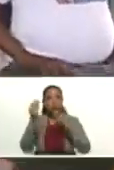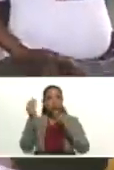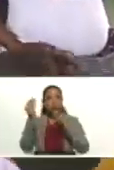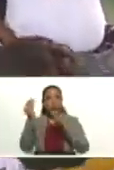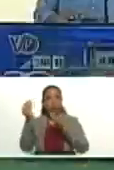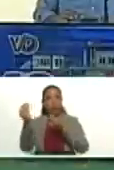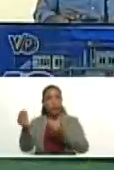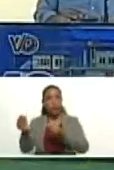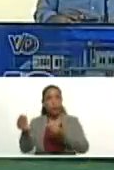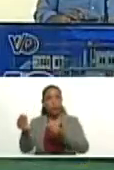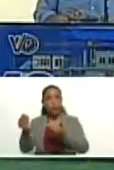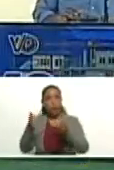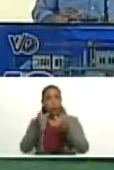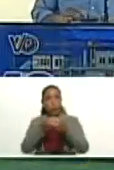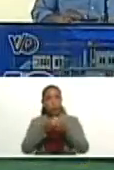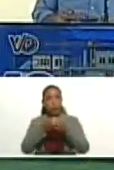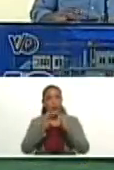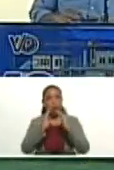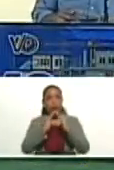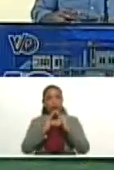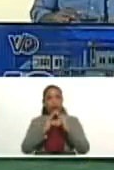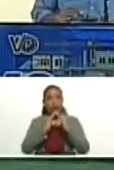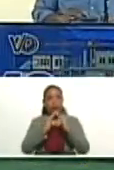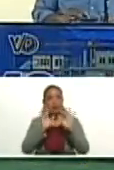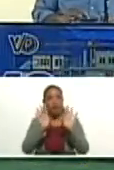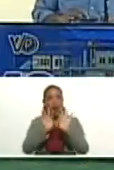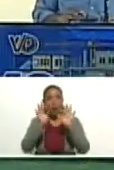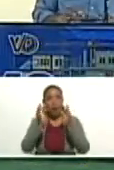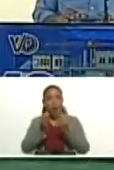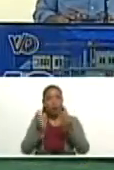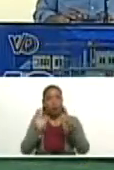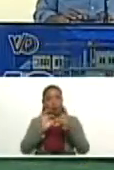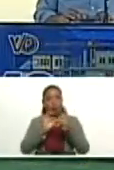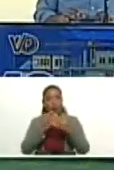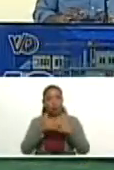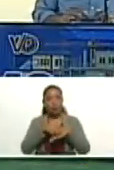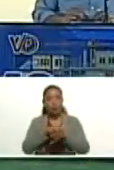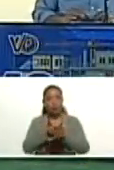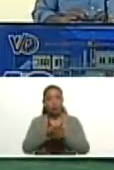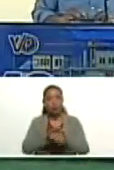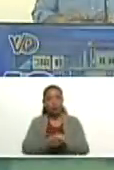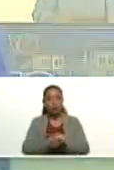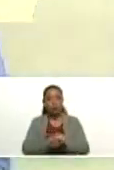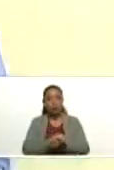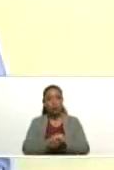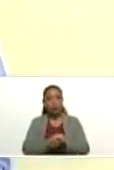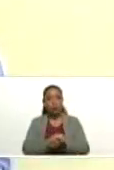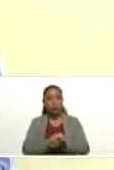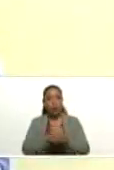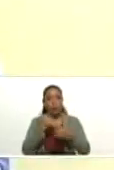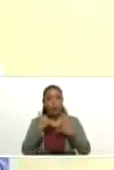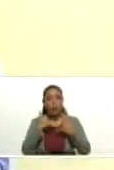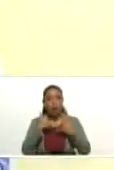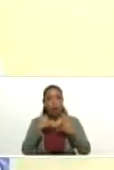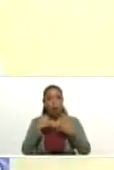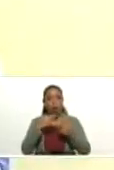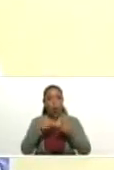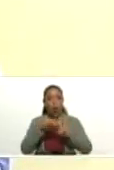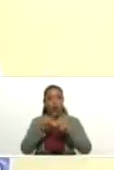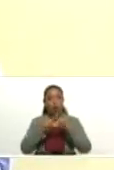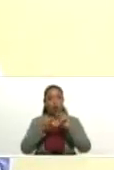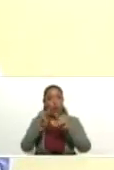precisamente un conjunto de viviendas unifamiliares que por autoconstrucción el pueblo